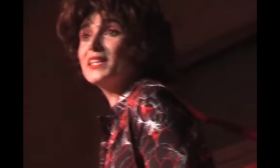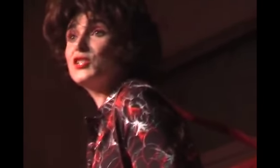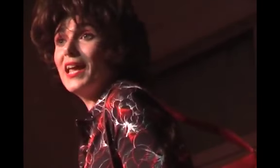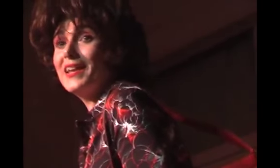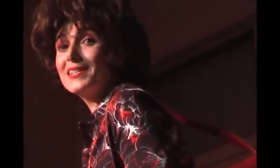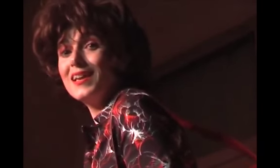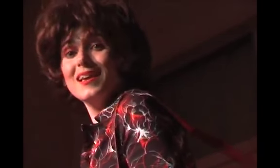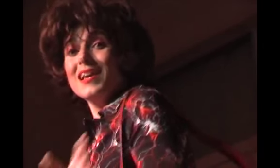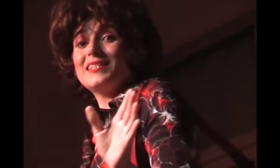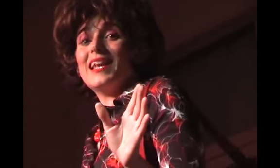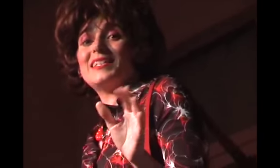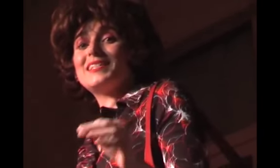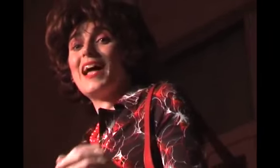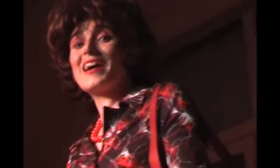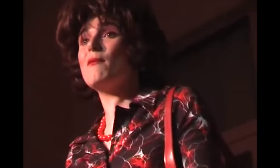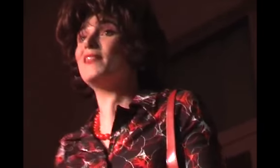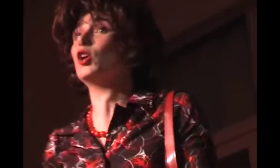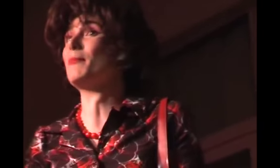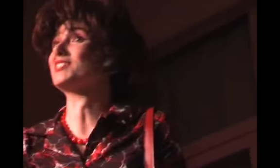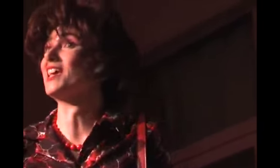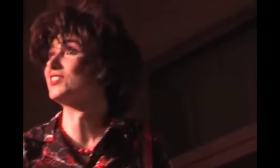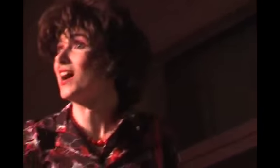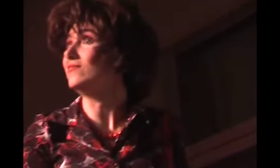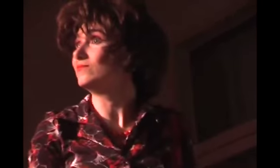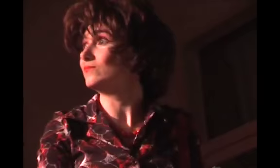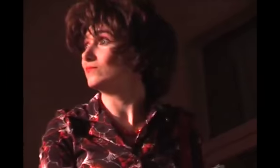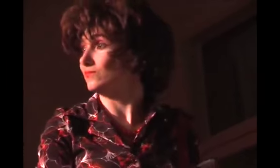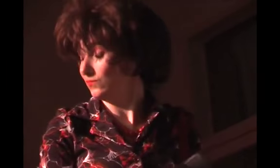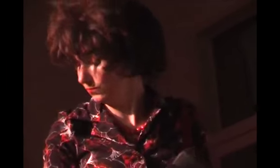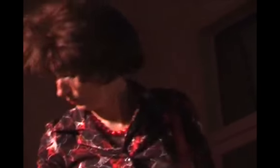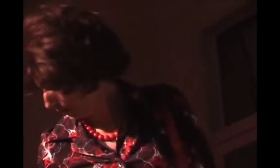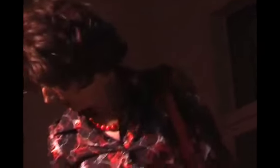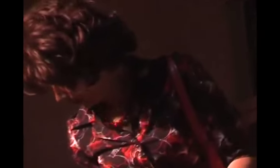jóvenes estudiantes chilenes. Se les está acabando la paciencia.